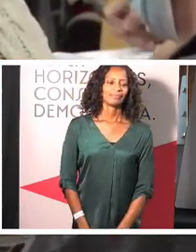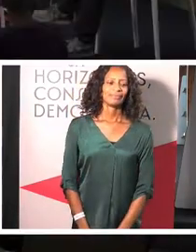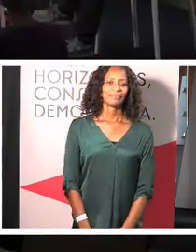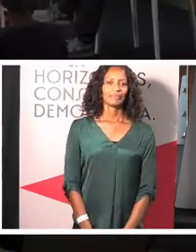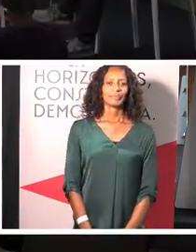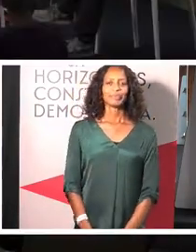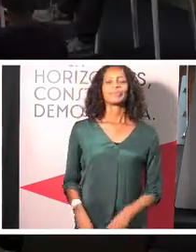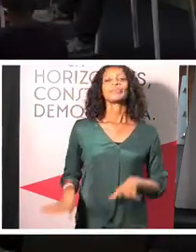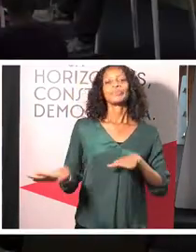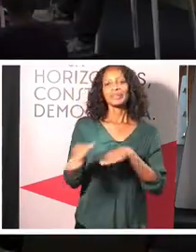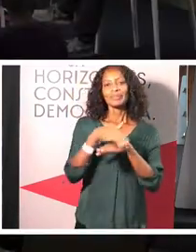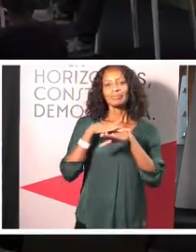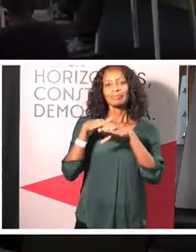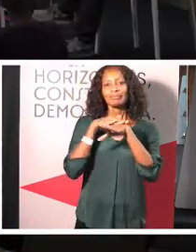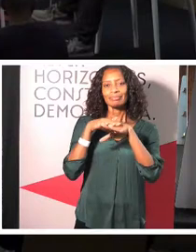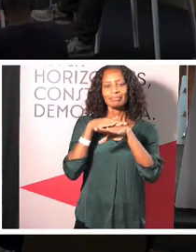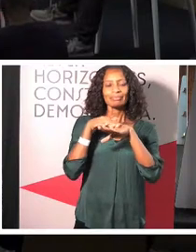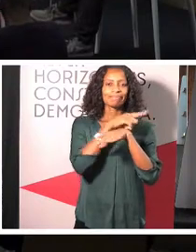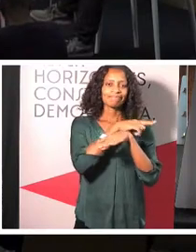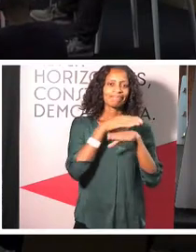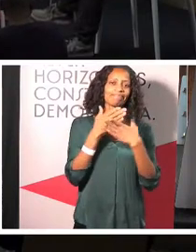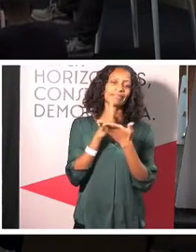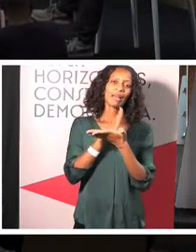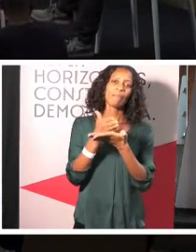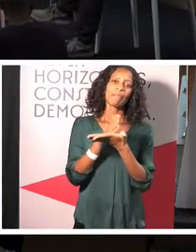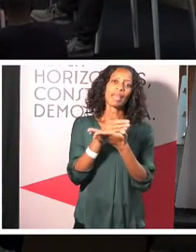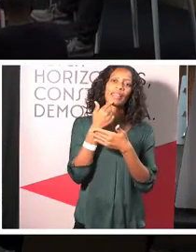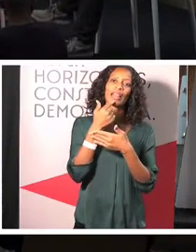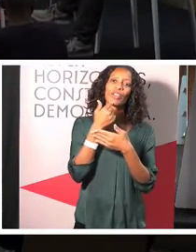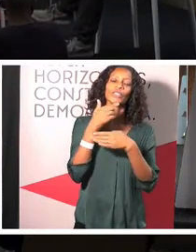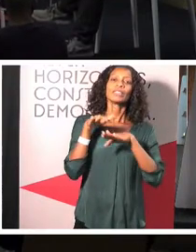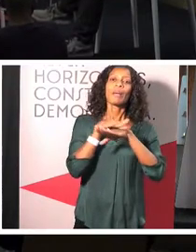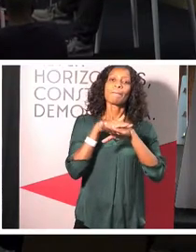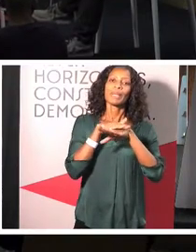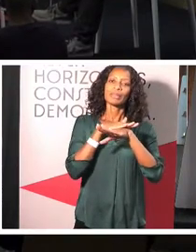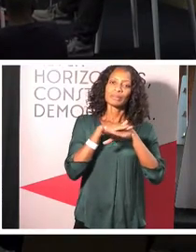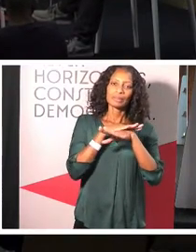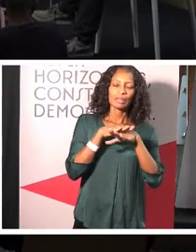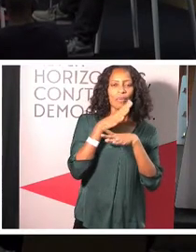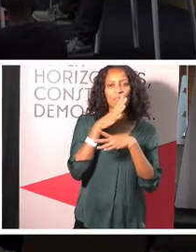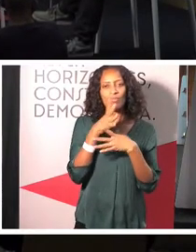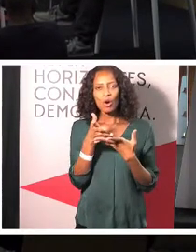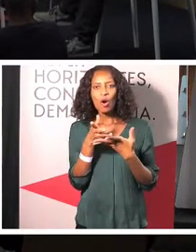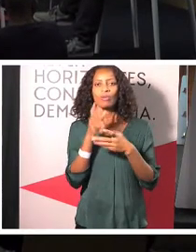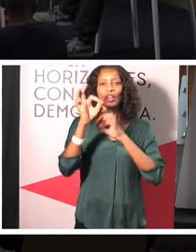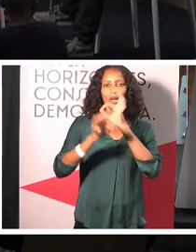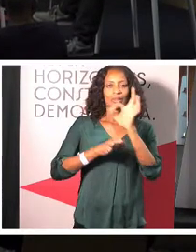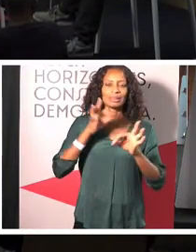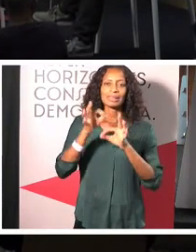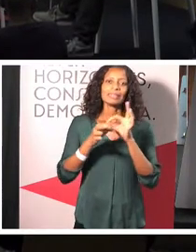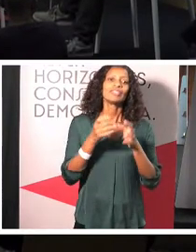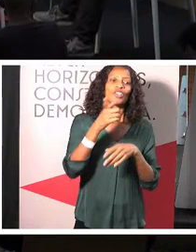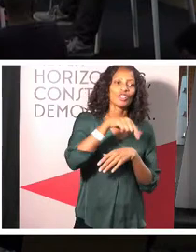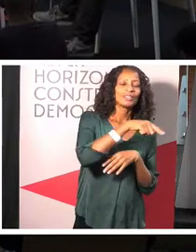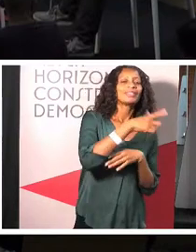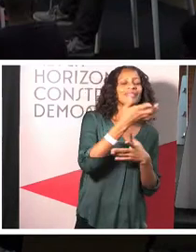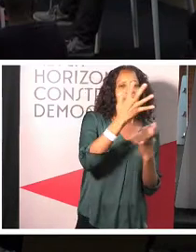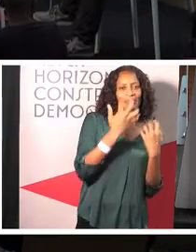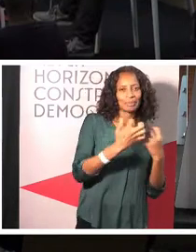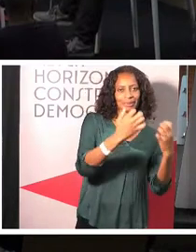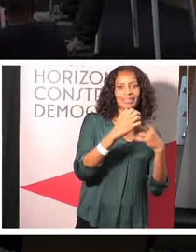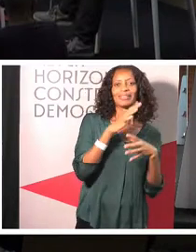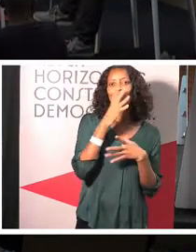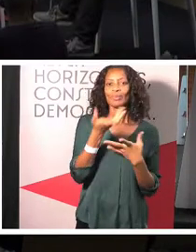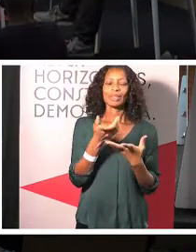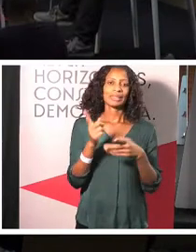Perdonadme también los organizadores y los presentes, porque claro, o sea, me cuesta mucho controlar los tiempos, se me van un poco de la mano, entre otras cosas, porque claro,